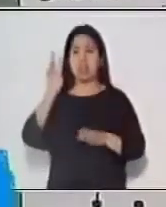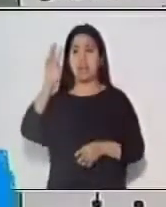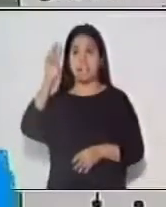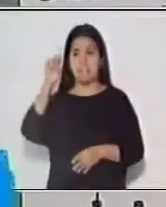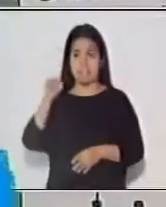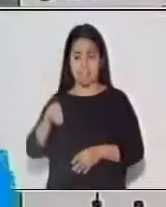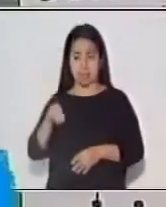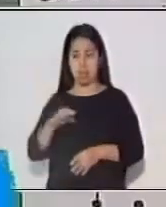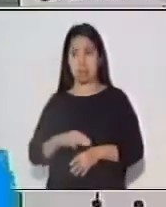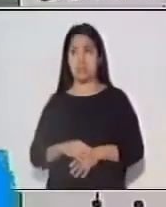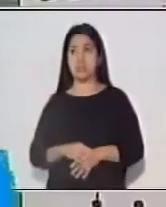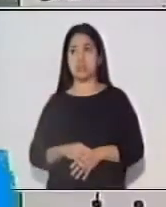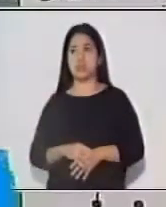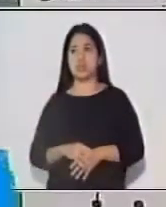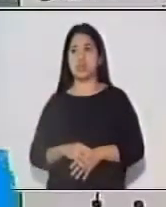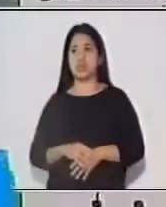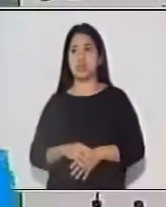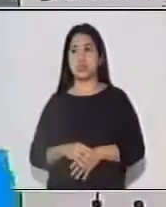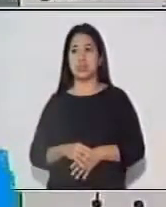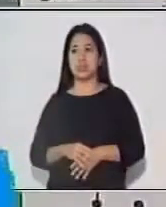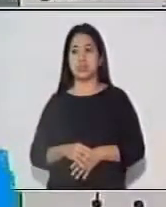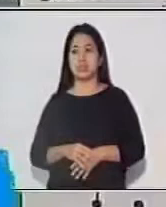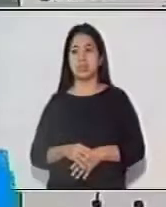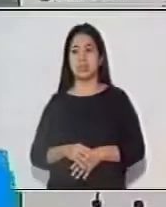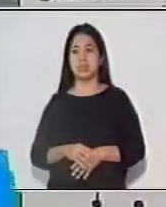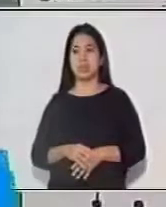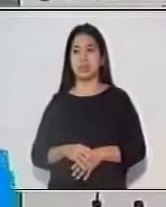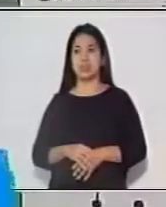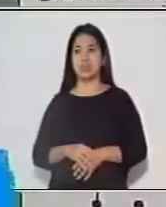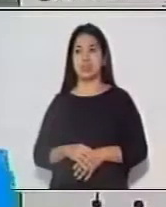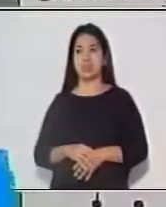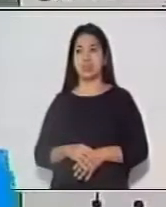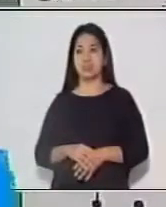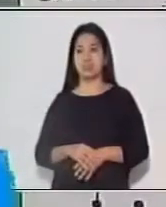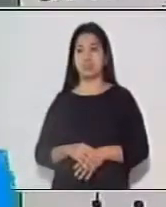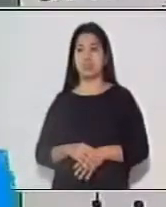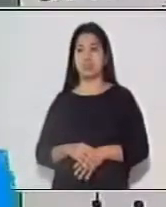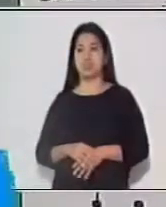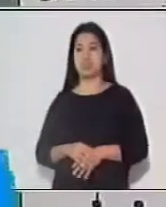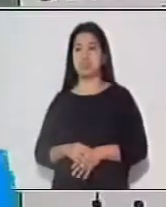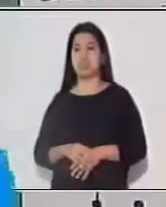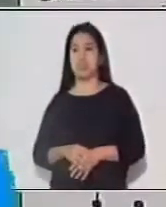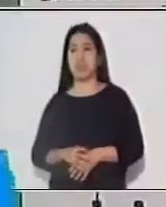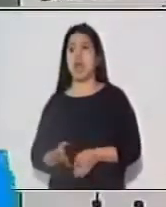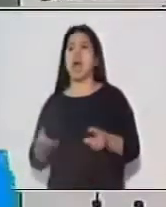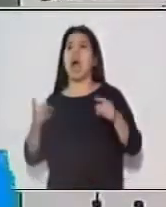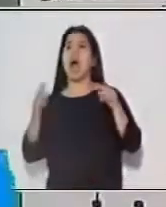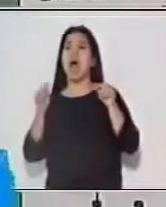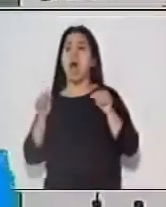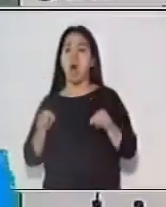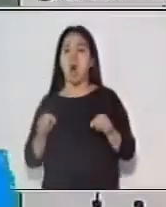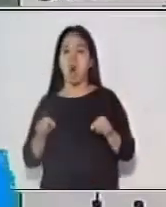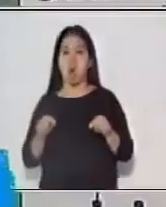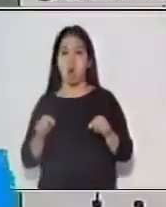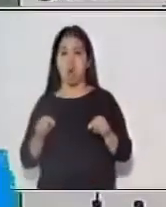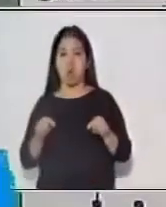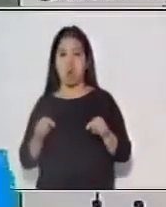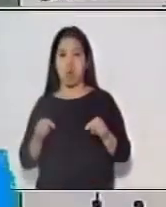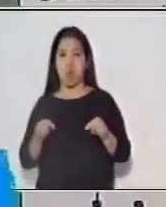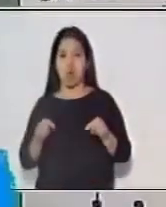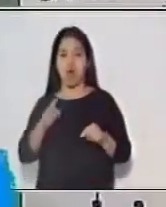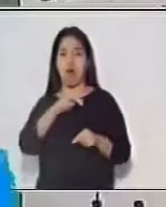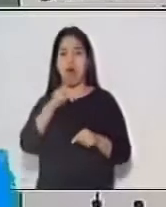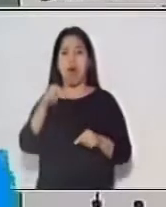0.45 metros. Ok, ahora, los focos, que es lo interesante del día de